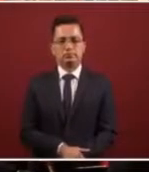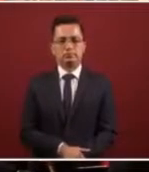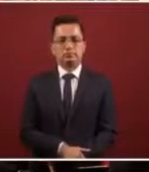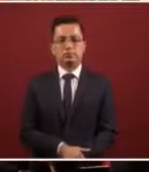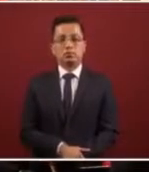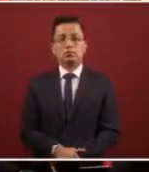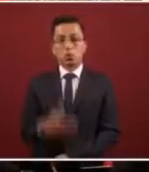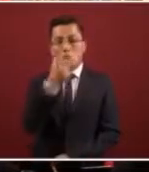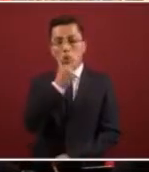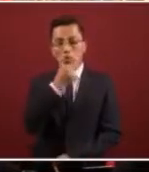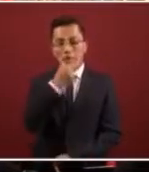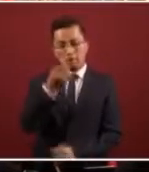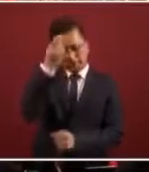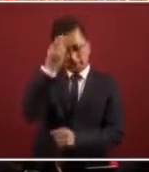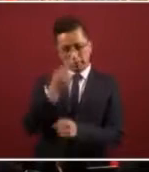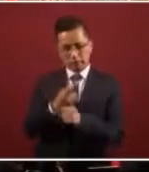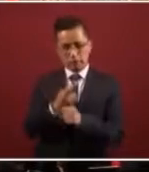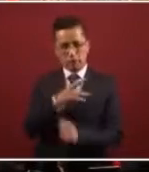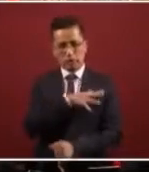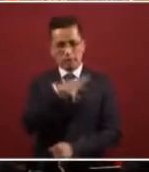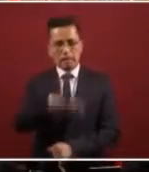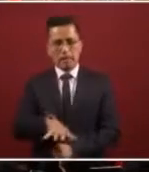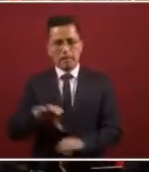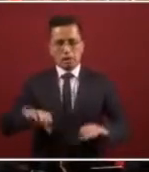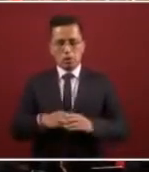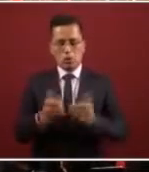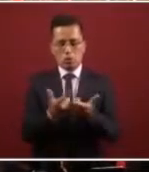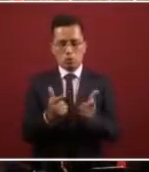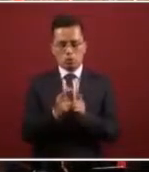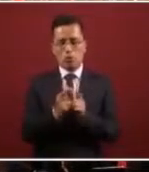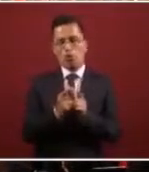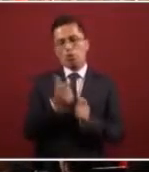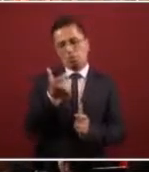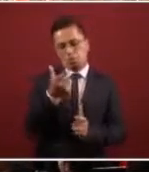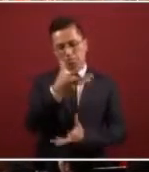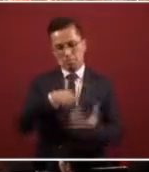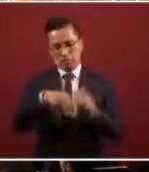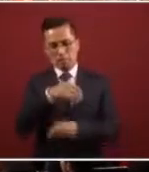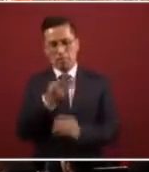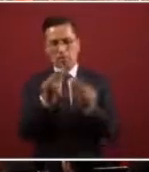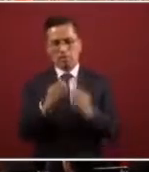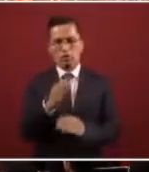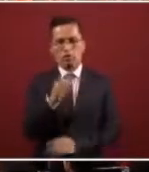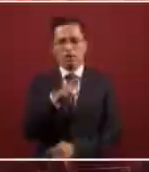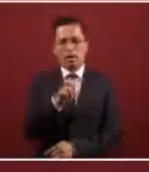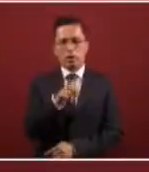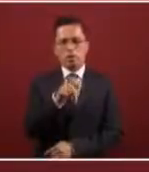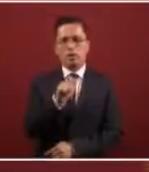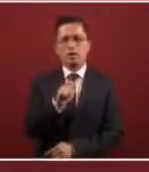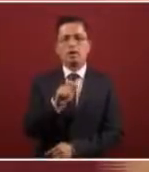El director general de Grupo Financiero Value, Carlos Bremer Gutiérrez.